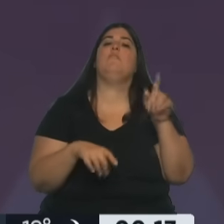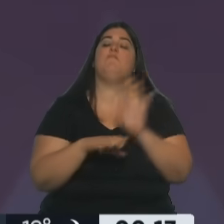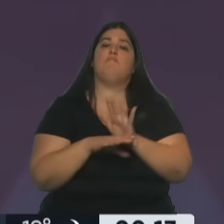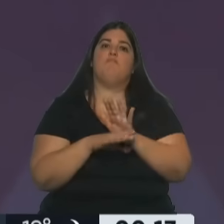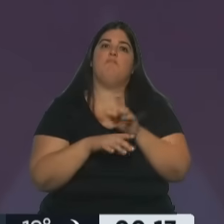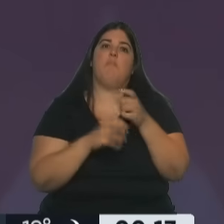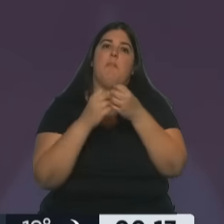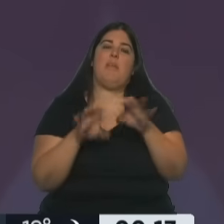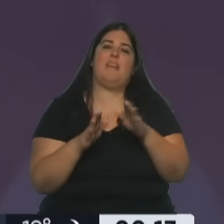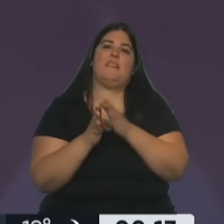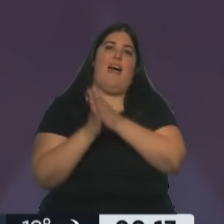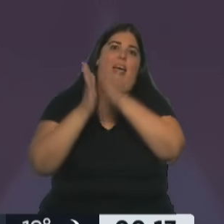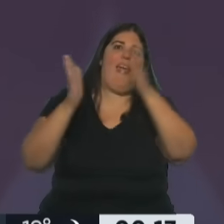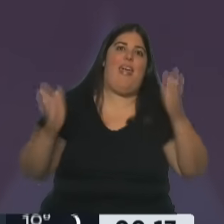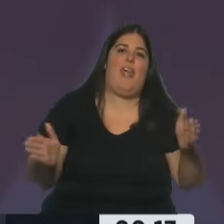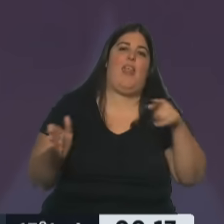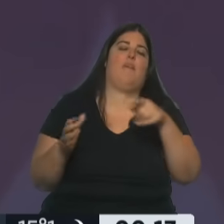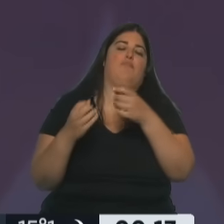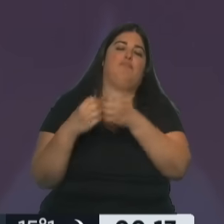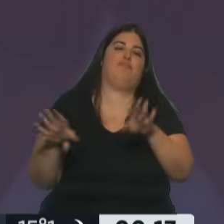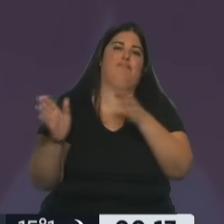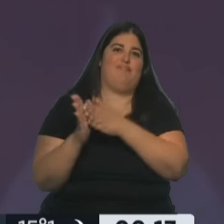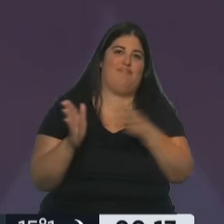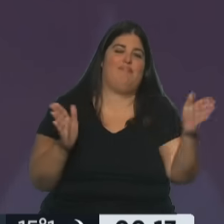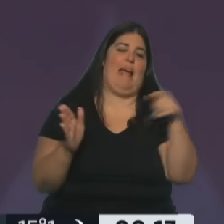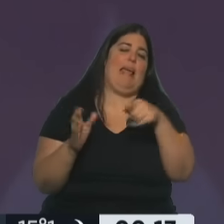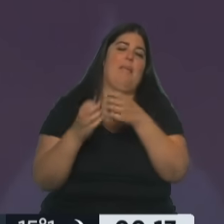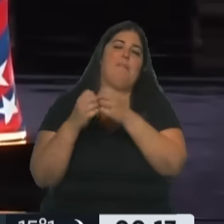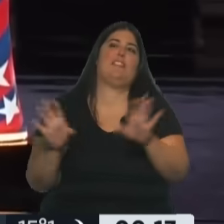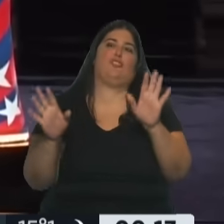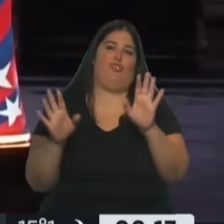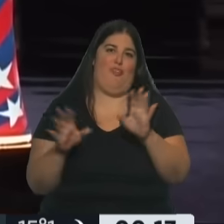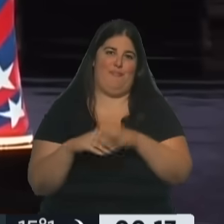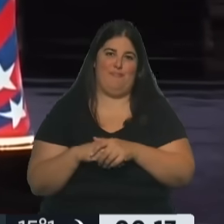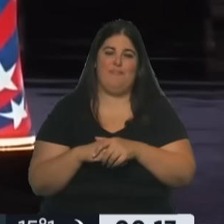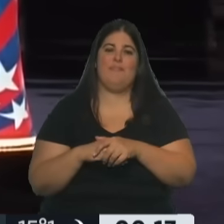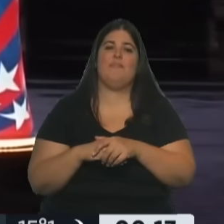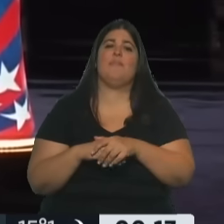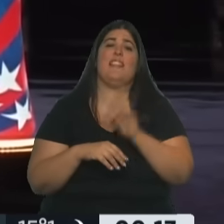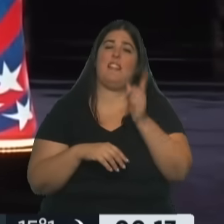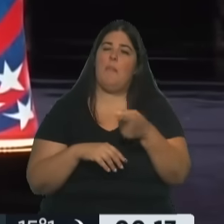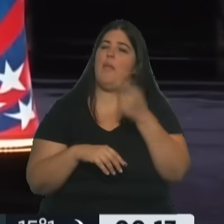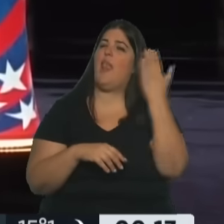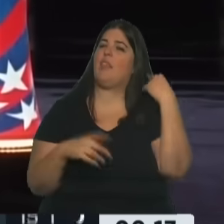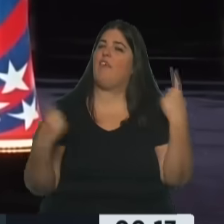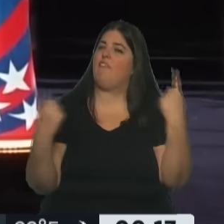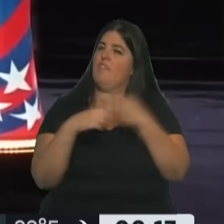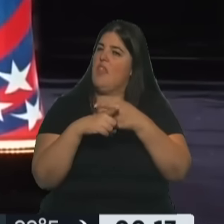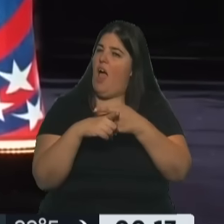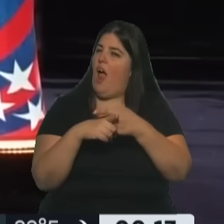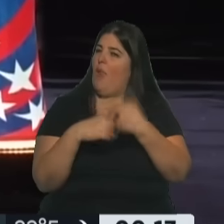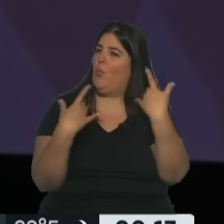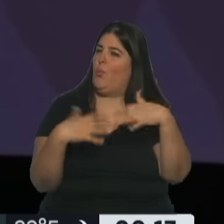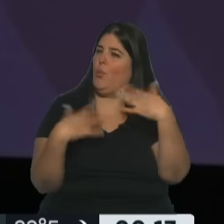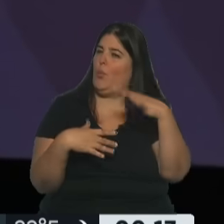era, y bueno, sí, ahí se podría decir que empezó todo, ¿no? Pero además fue una final épica en el Maracaná frente